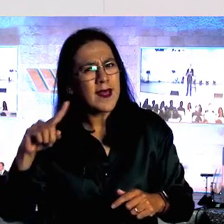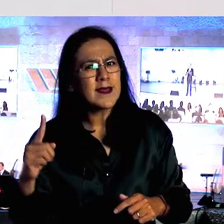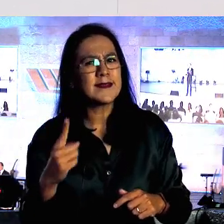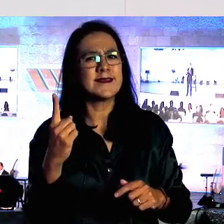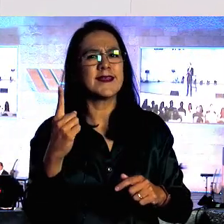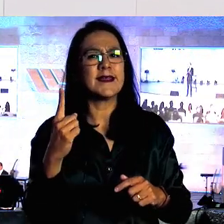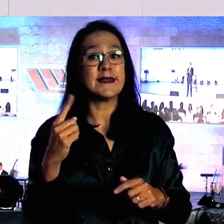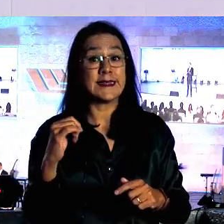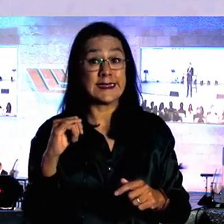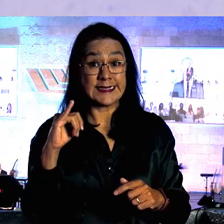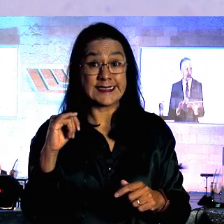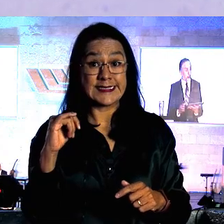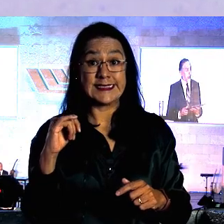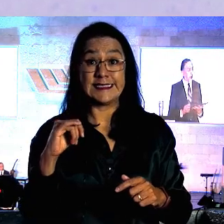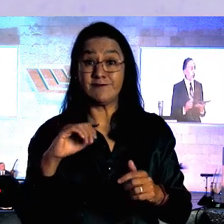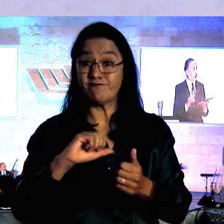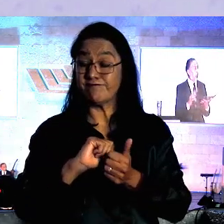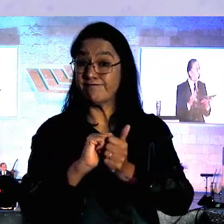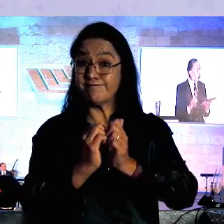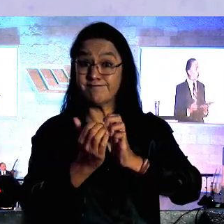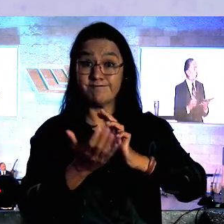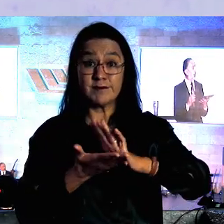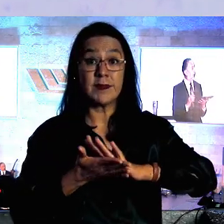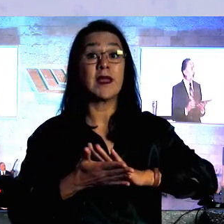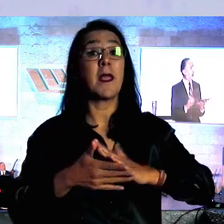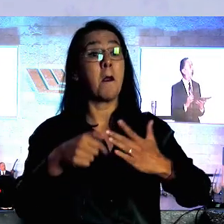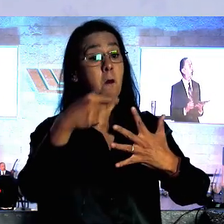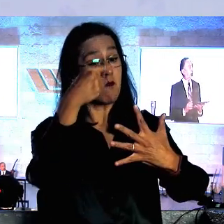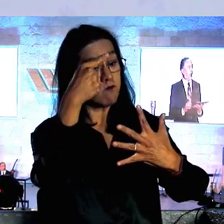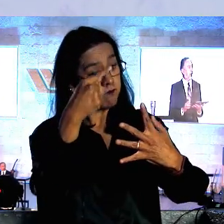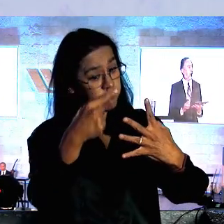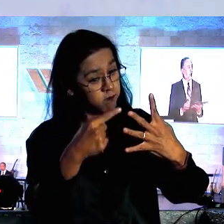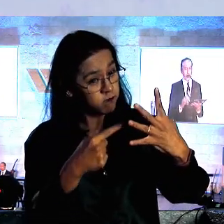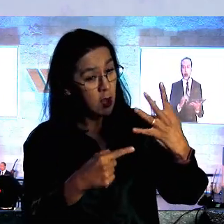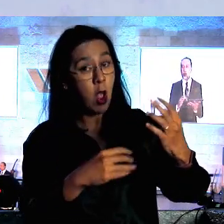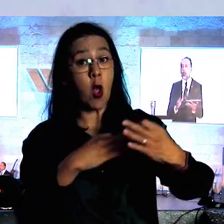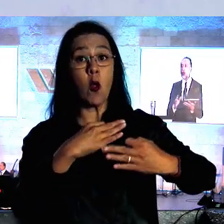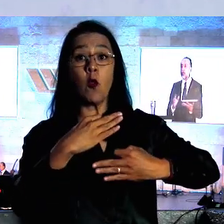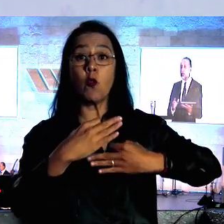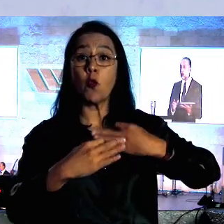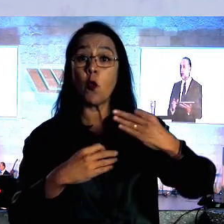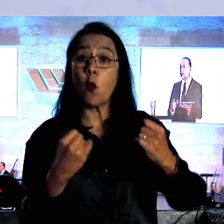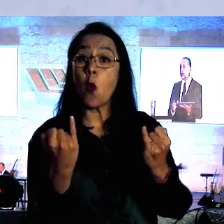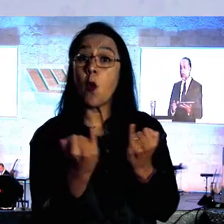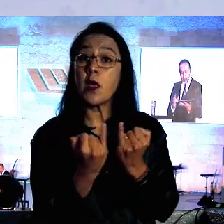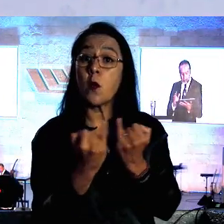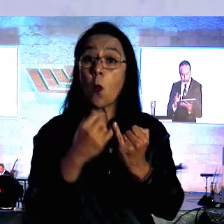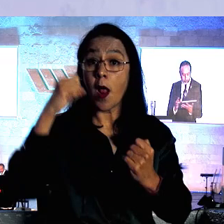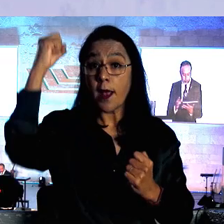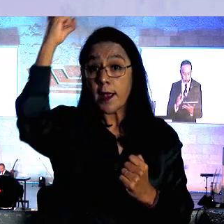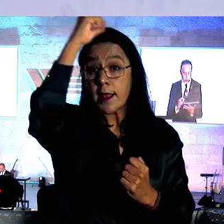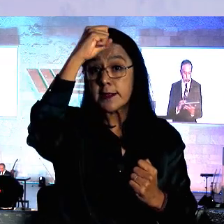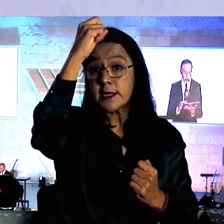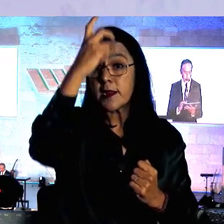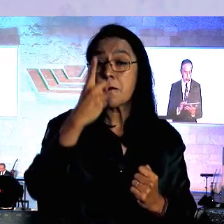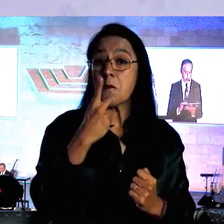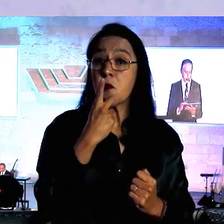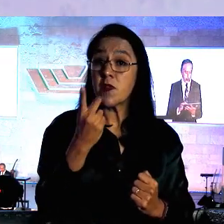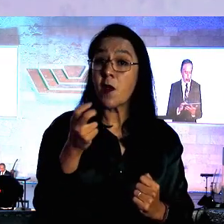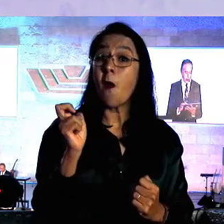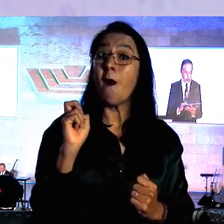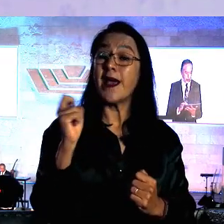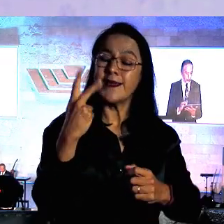convirtió en un 100% de posibilidades y todo exactamente como él lo dijo, así ocurrió.